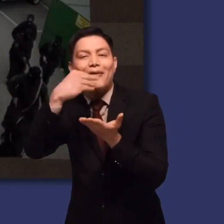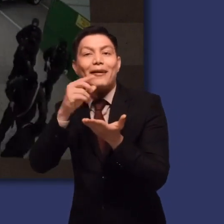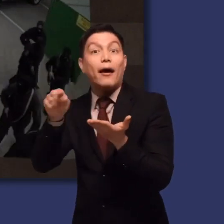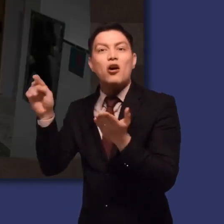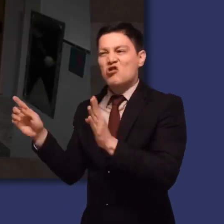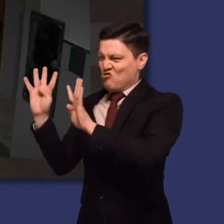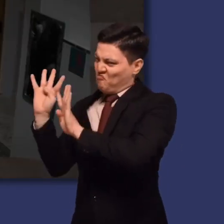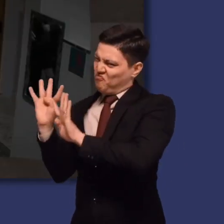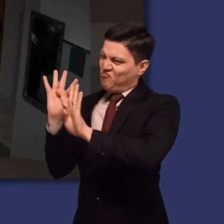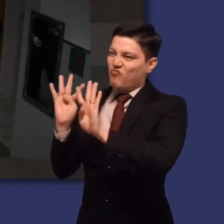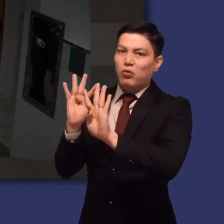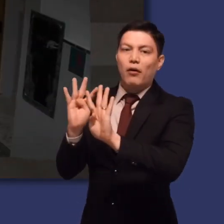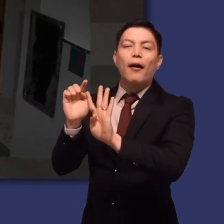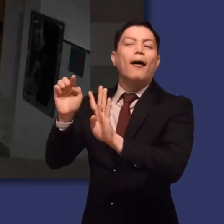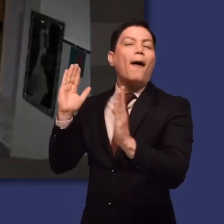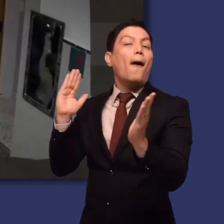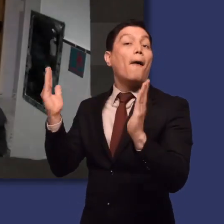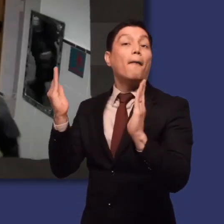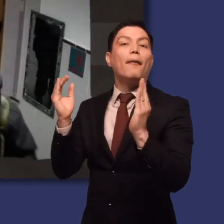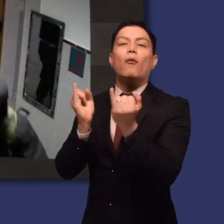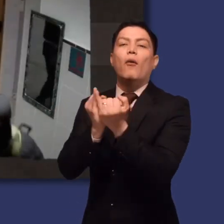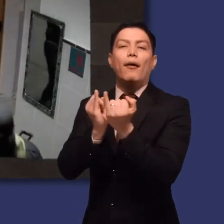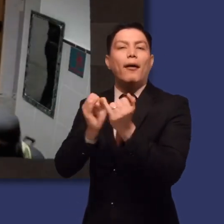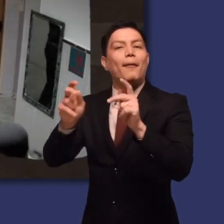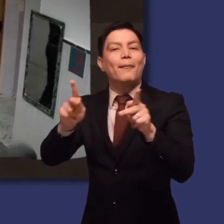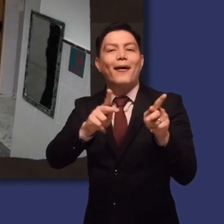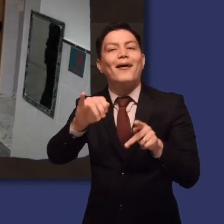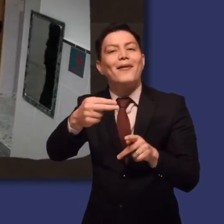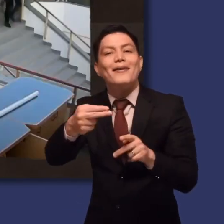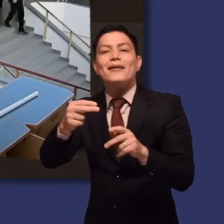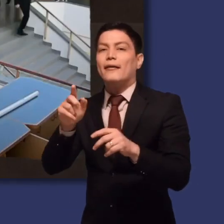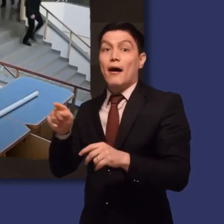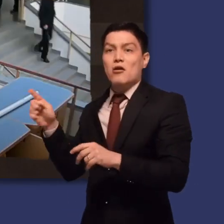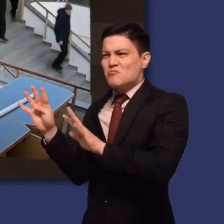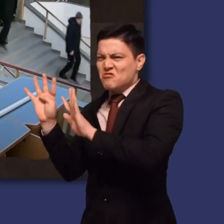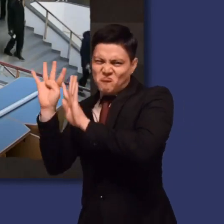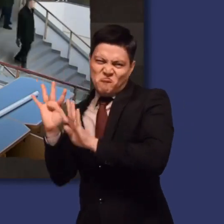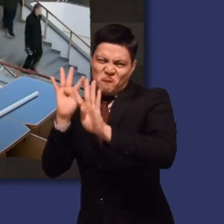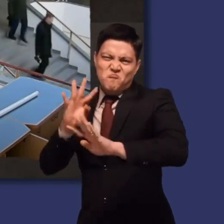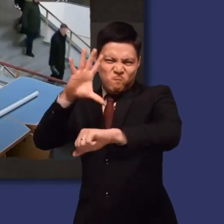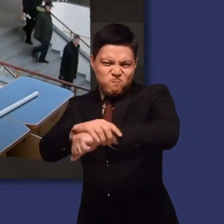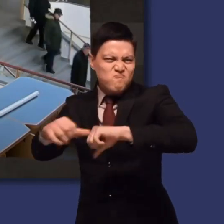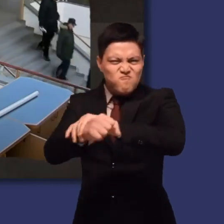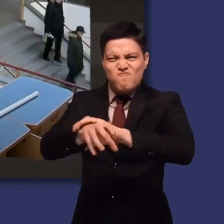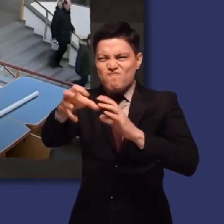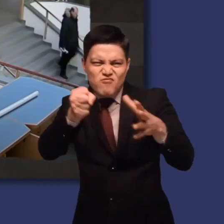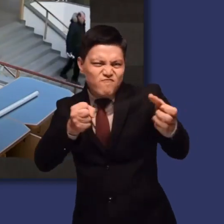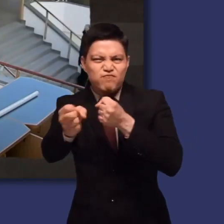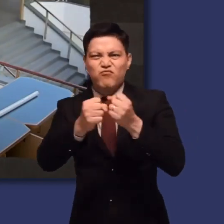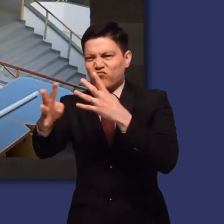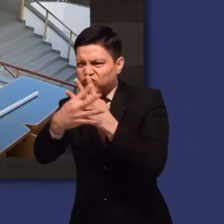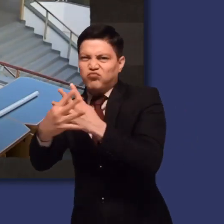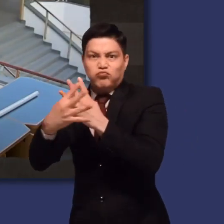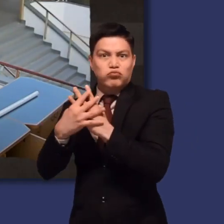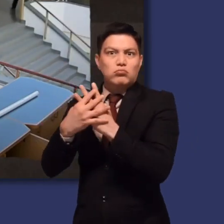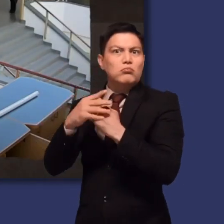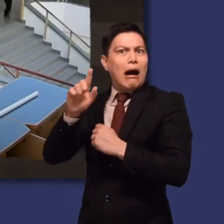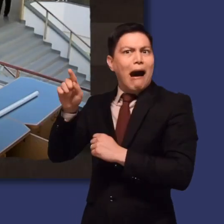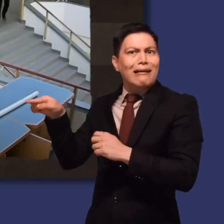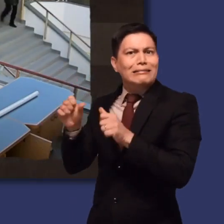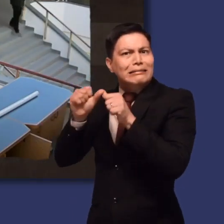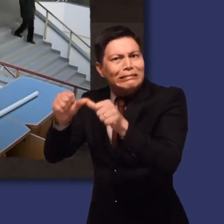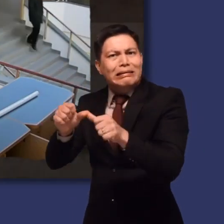es decir, ha comenzado a oponerse a nuestras actividades espirituales. Hoy día, el gobierno ruso sigue atacando al